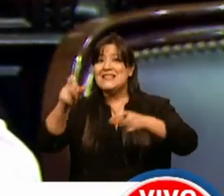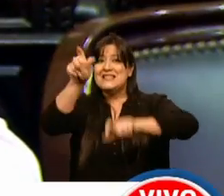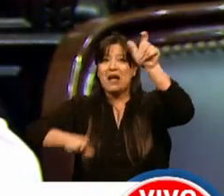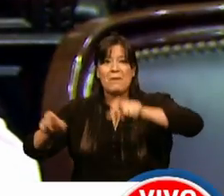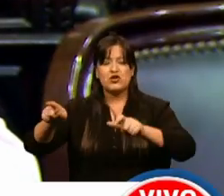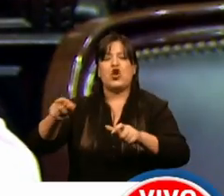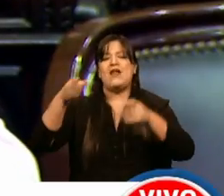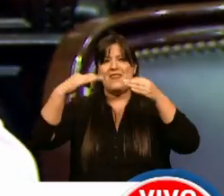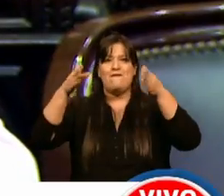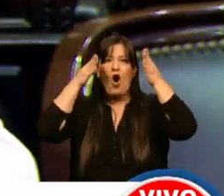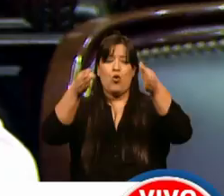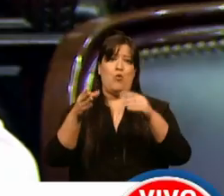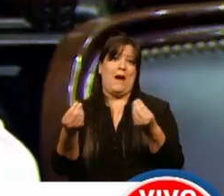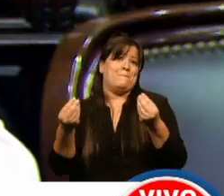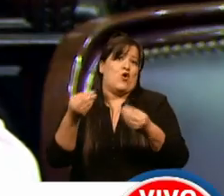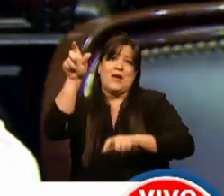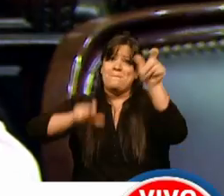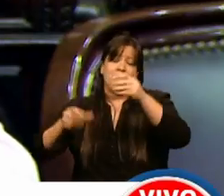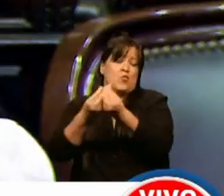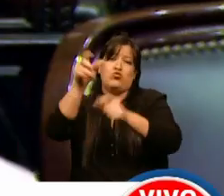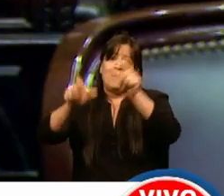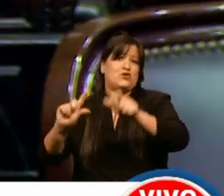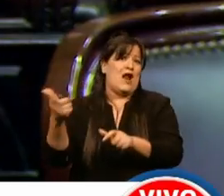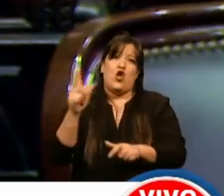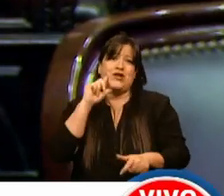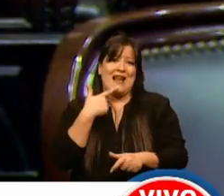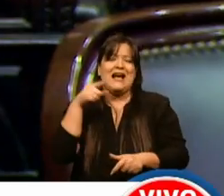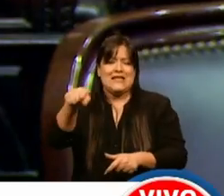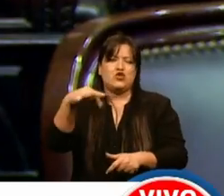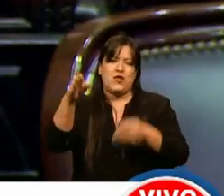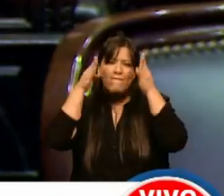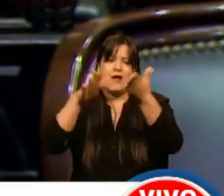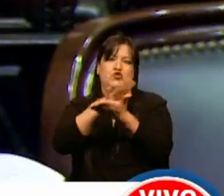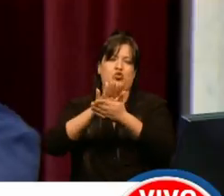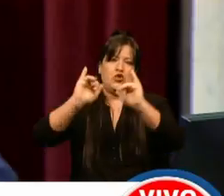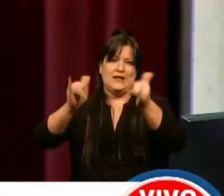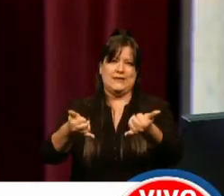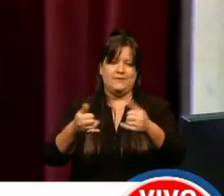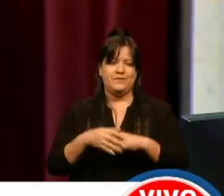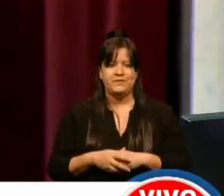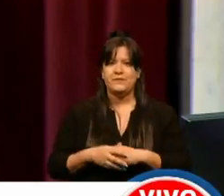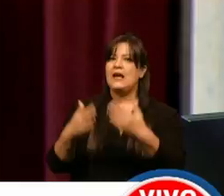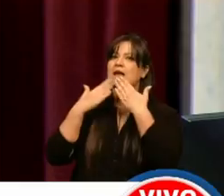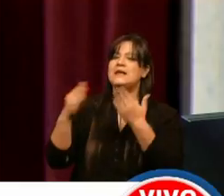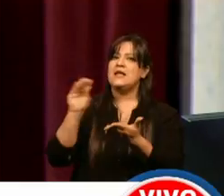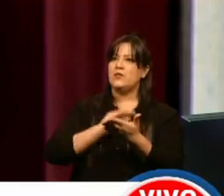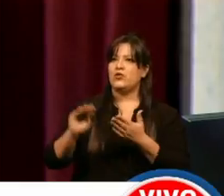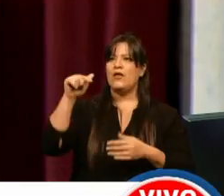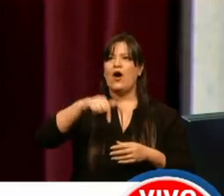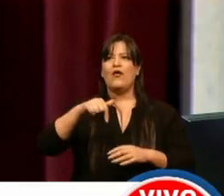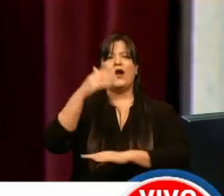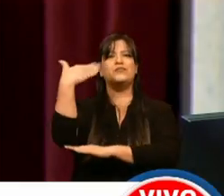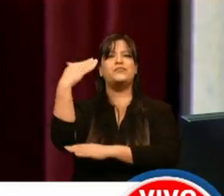todavía no tienen la posibilidad de tener gracias es apresurarse a diputada continúa